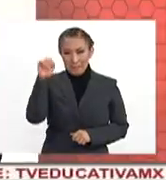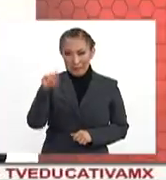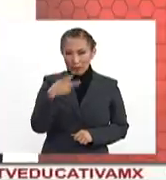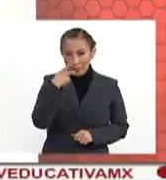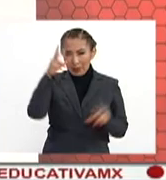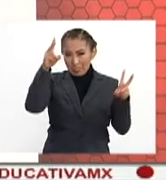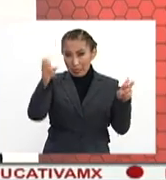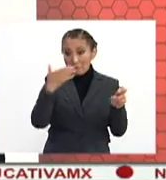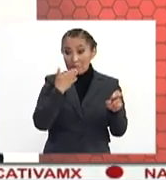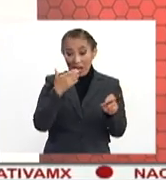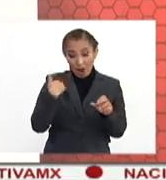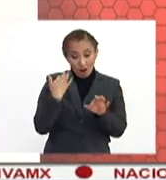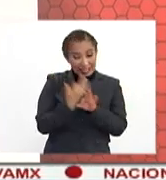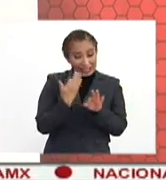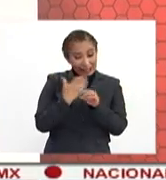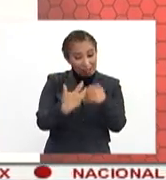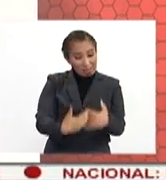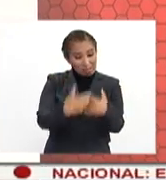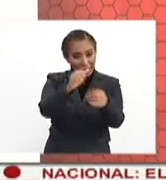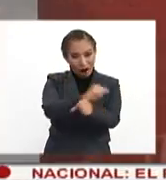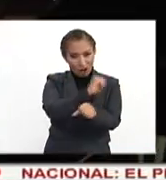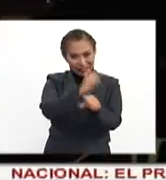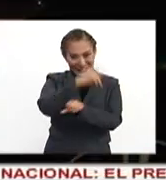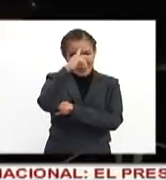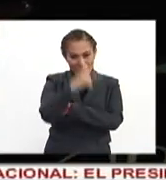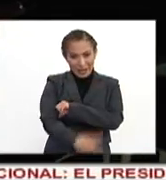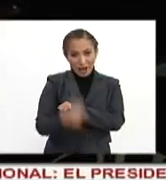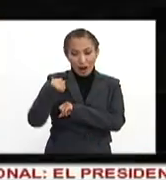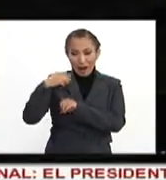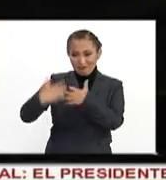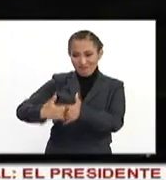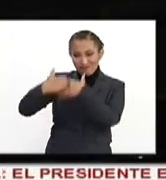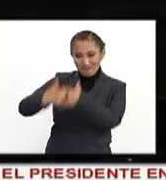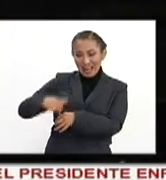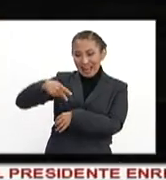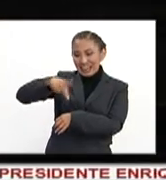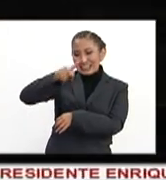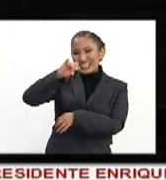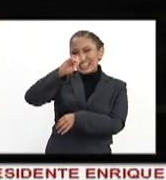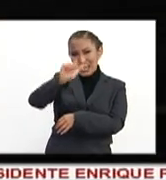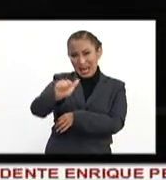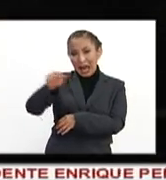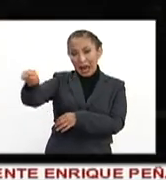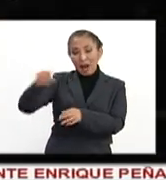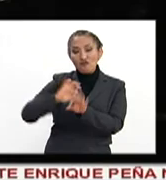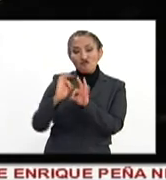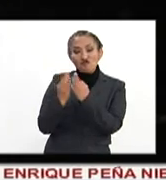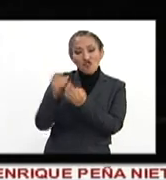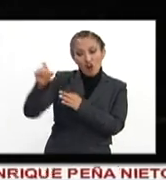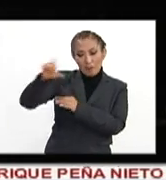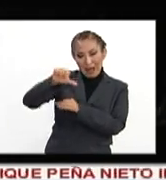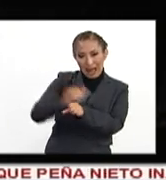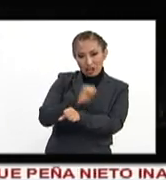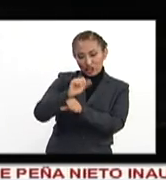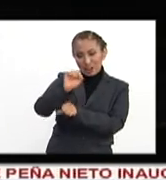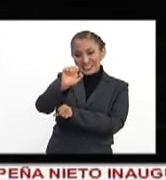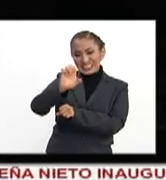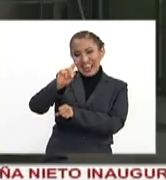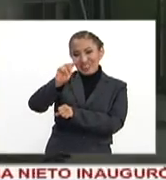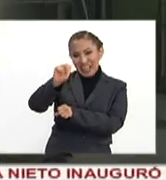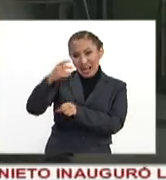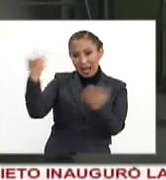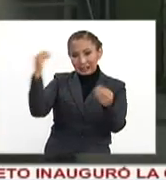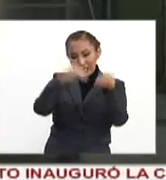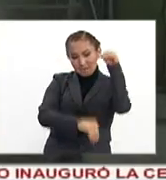Precisamente hablando del buen momento que pasa la industria automotriz mexicana, la armadora coreana Kia anunció que el modelo Río Sedán, que fabrican